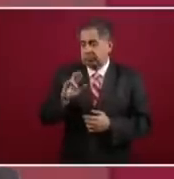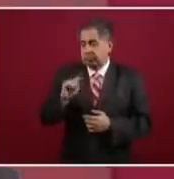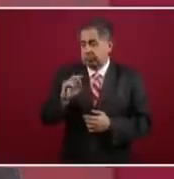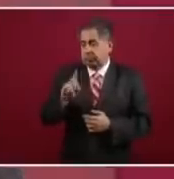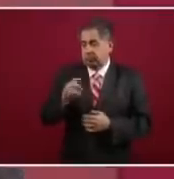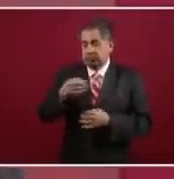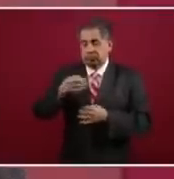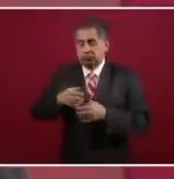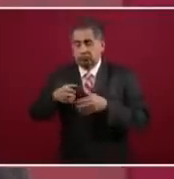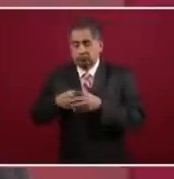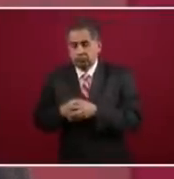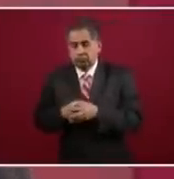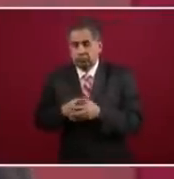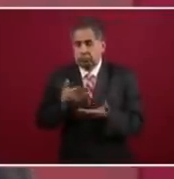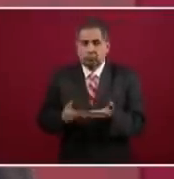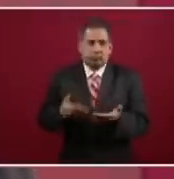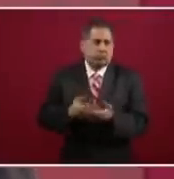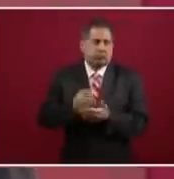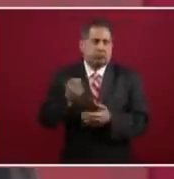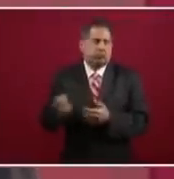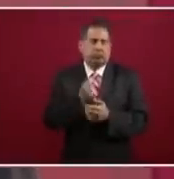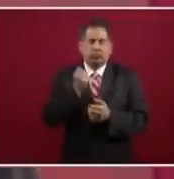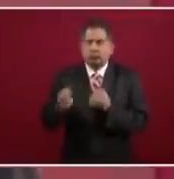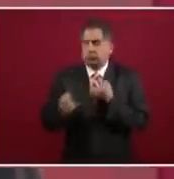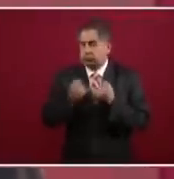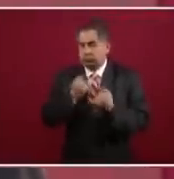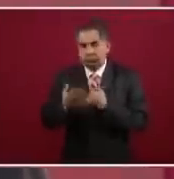y hemos contado con suerte